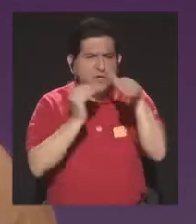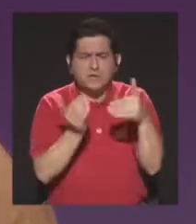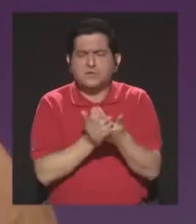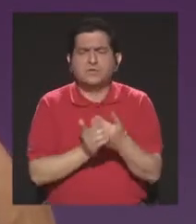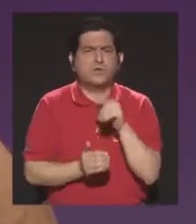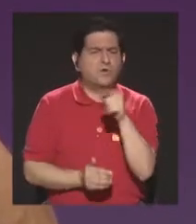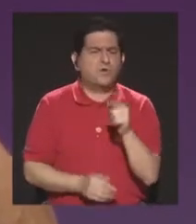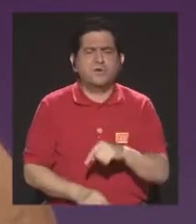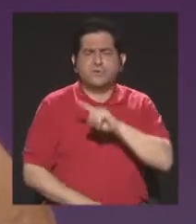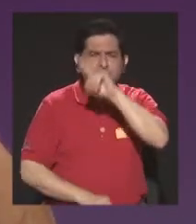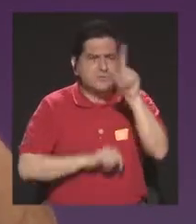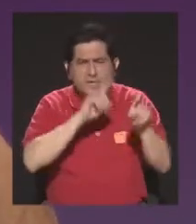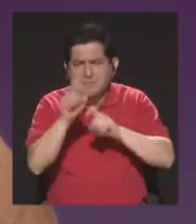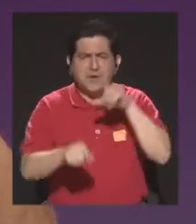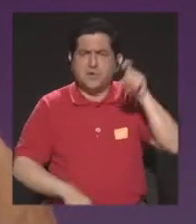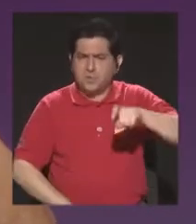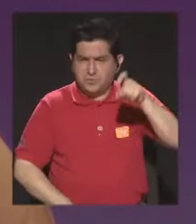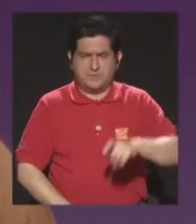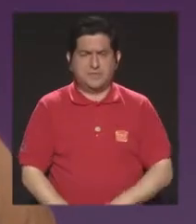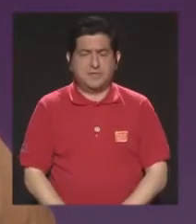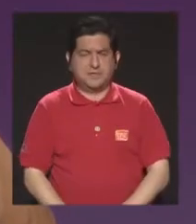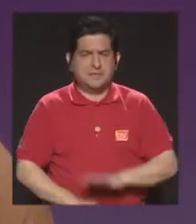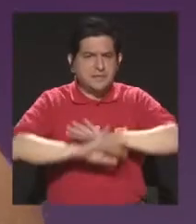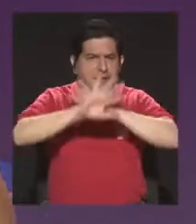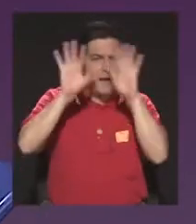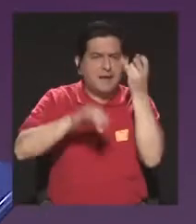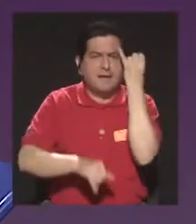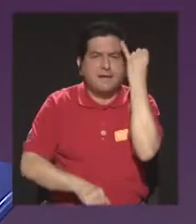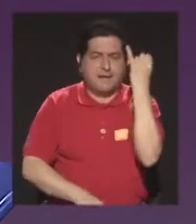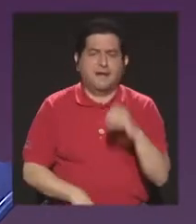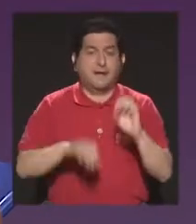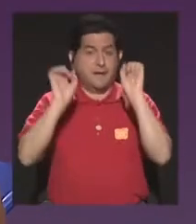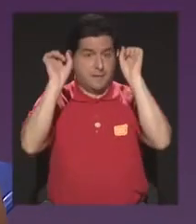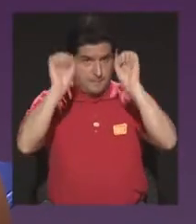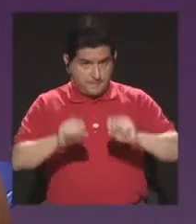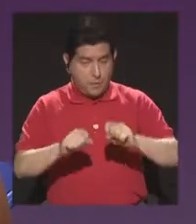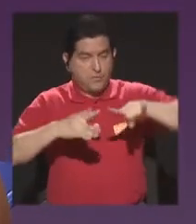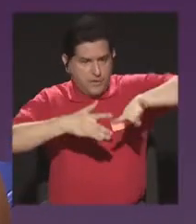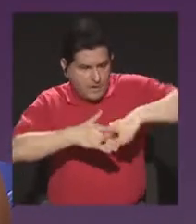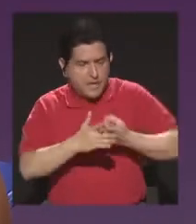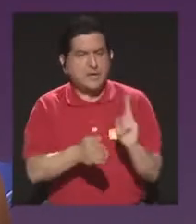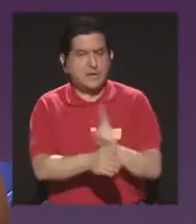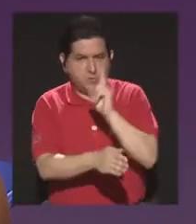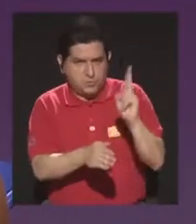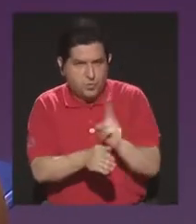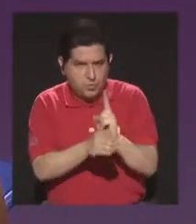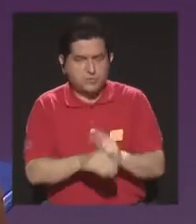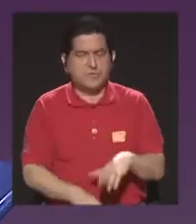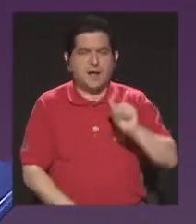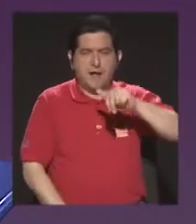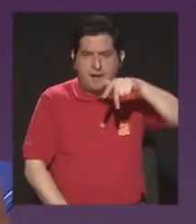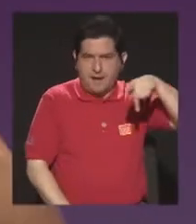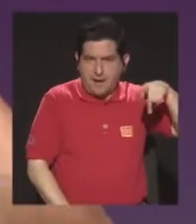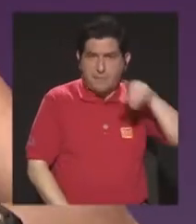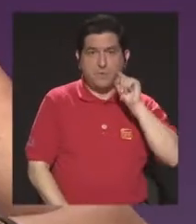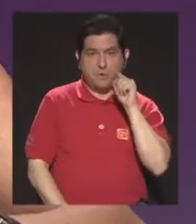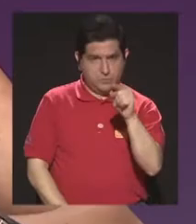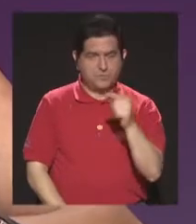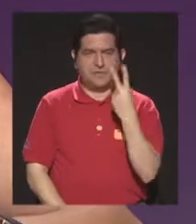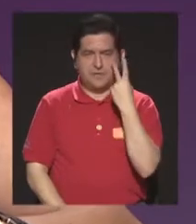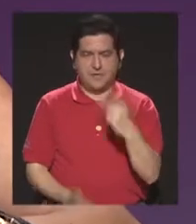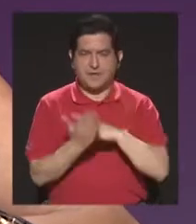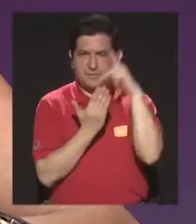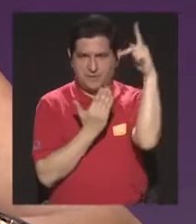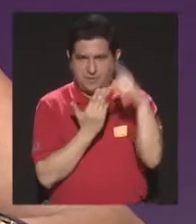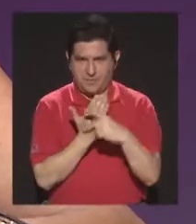las preguntas que necesite para aclararse y que pueda empezar a usar esta aplicación usted que nos está